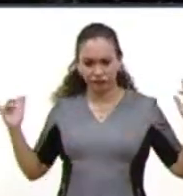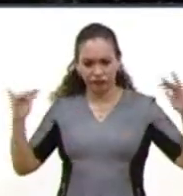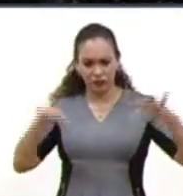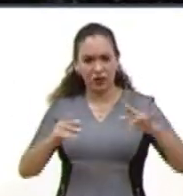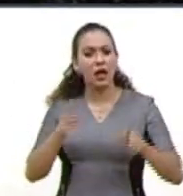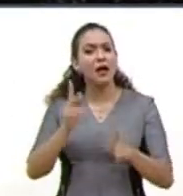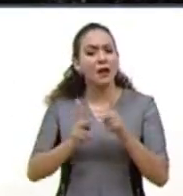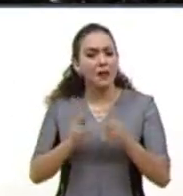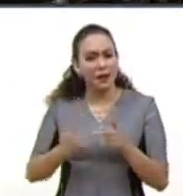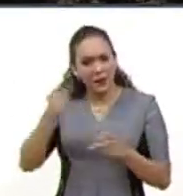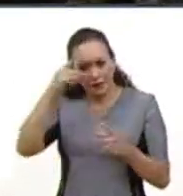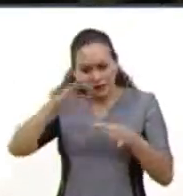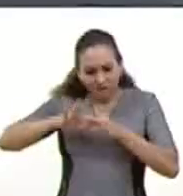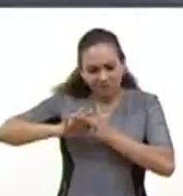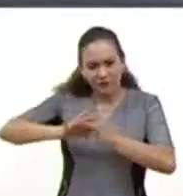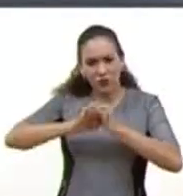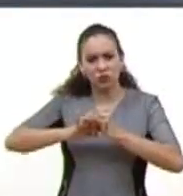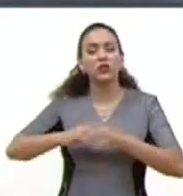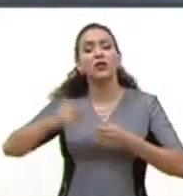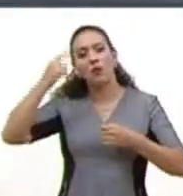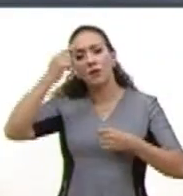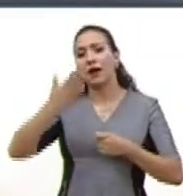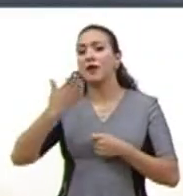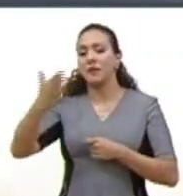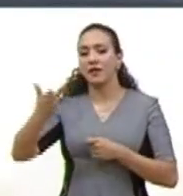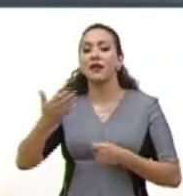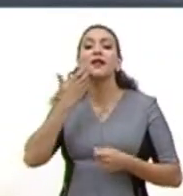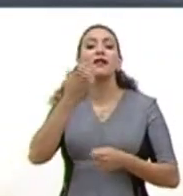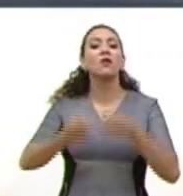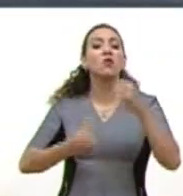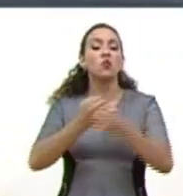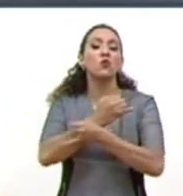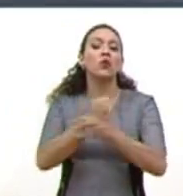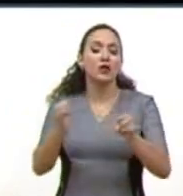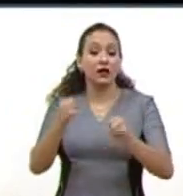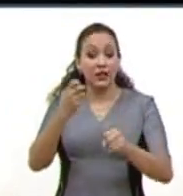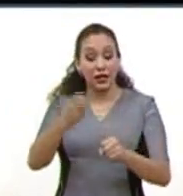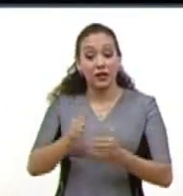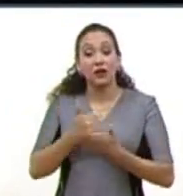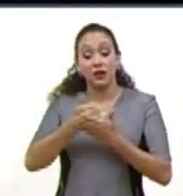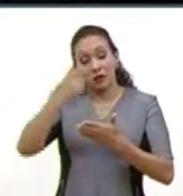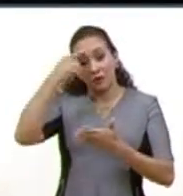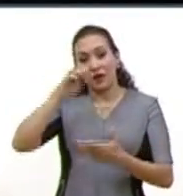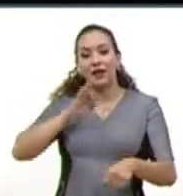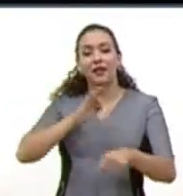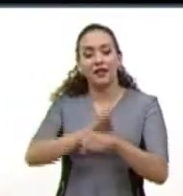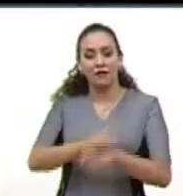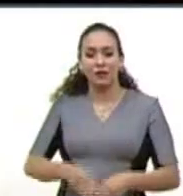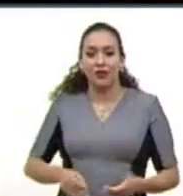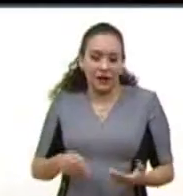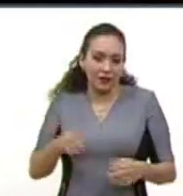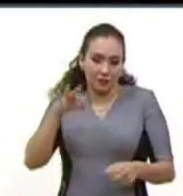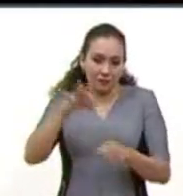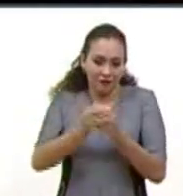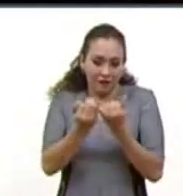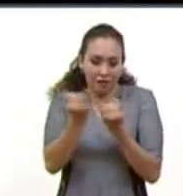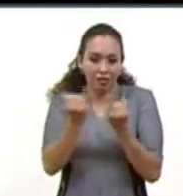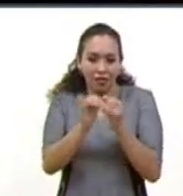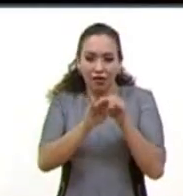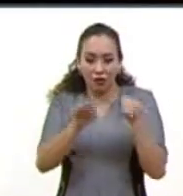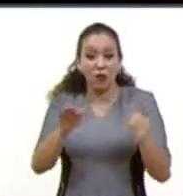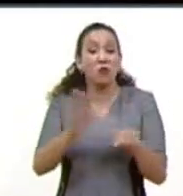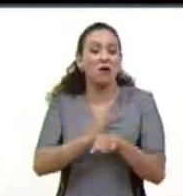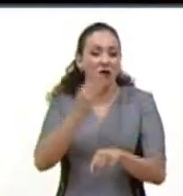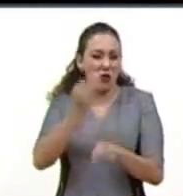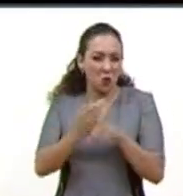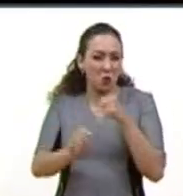nivel, para unirse al colectivo Justicia Independiente, para defender la vida democrática del país, que se considera se encuentra en